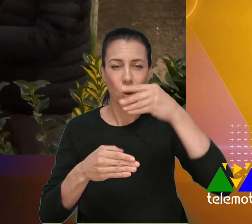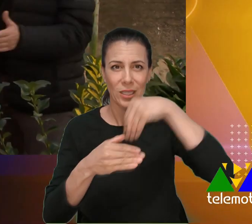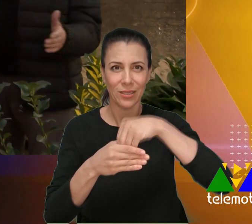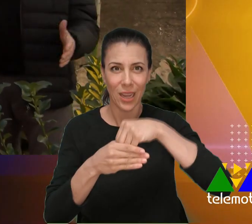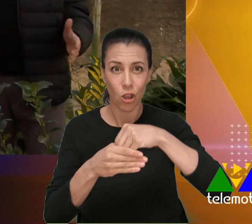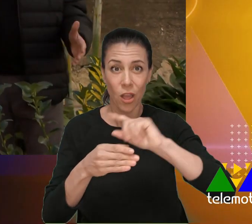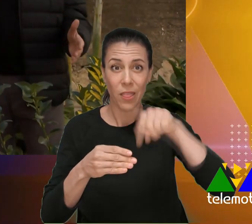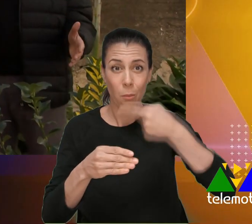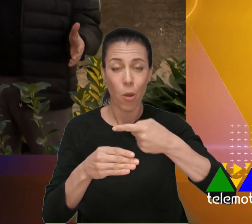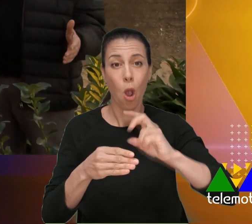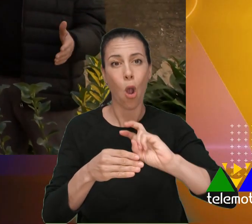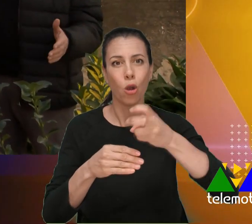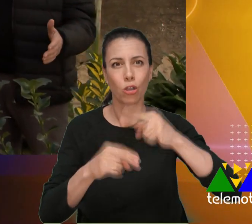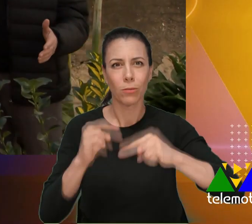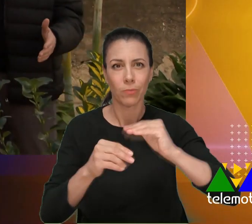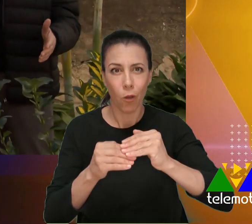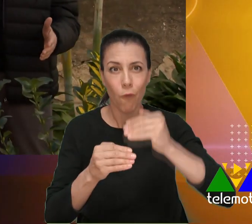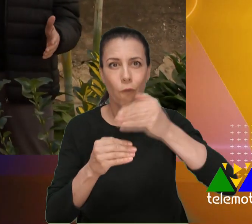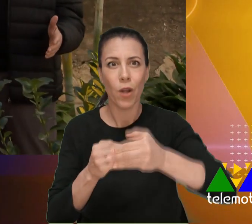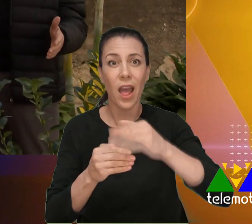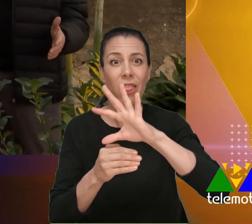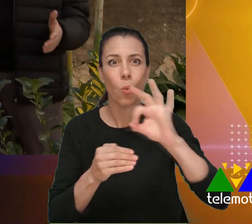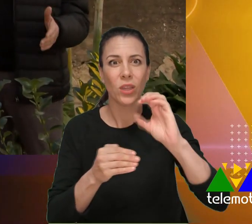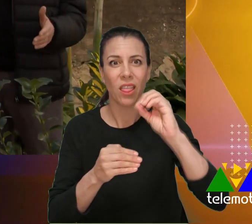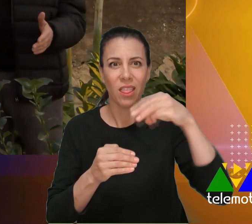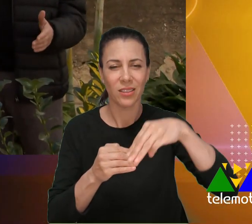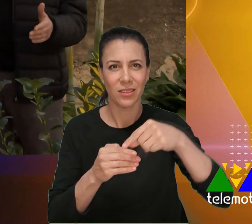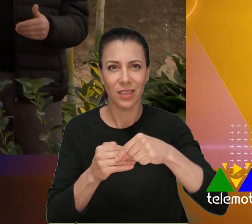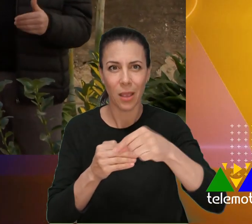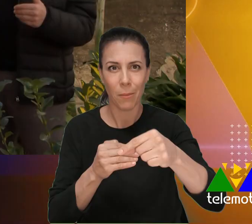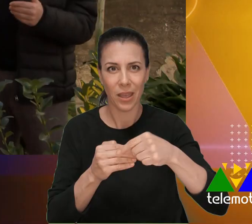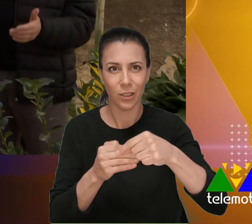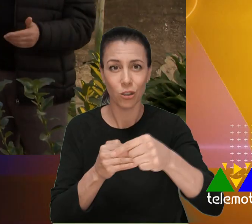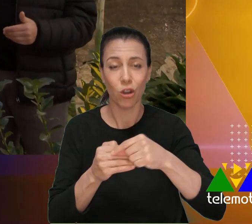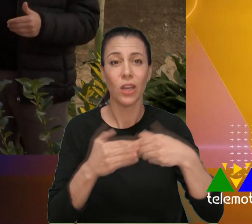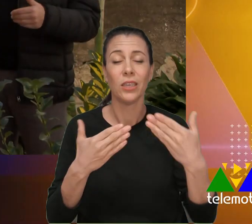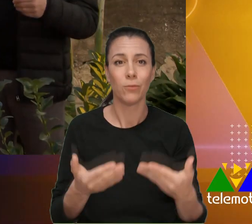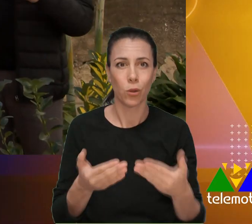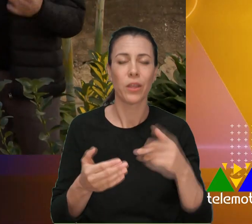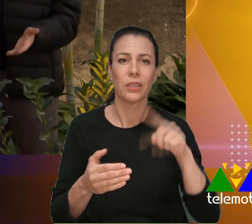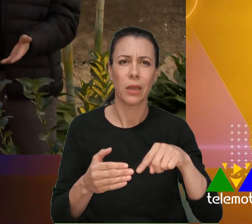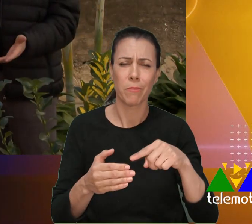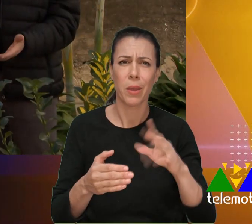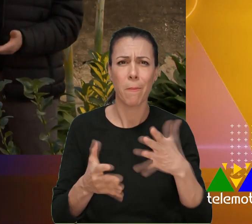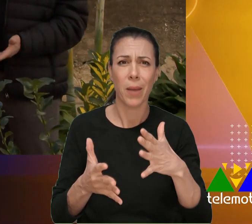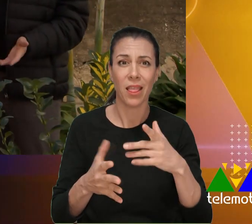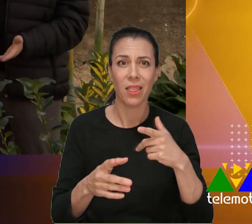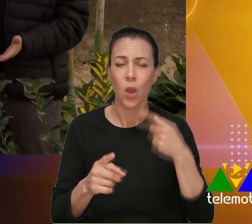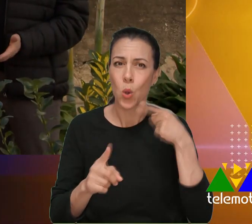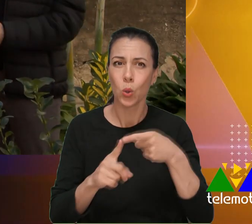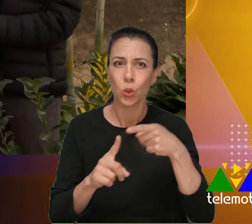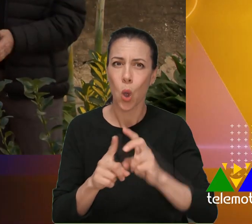viendo, prácticamente unos 50 centímetros. Y da la impresión de que se usó otra torre